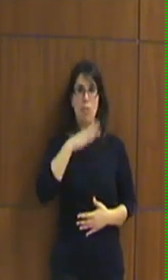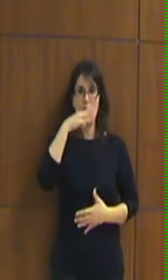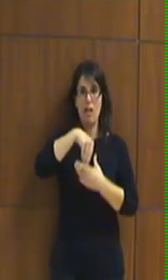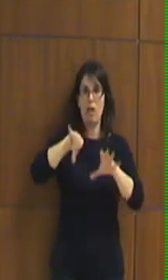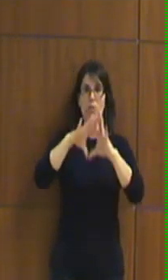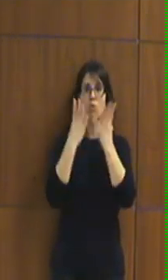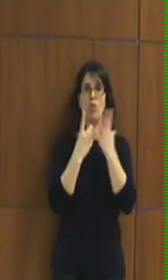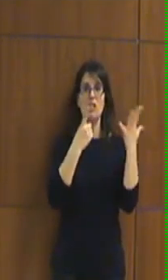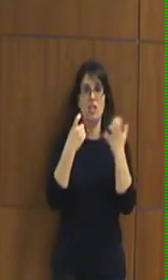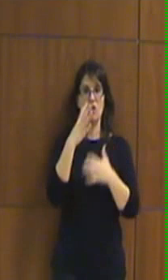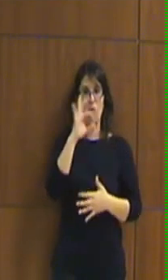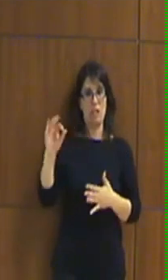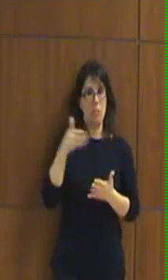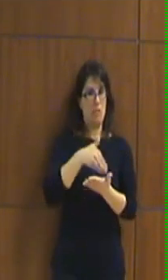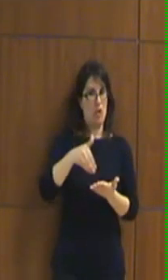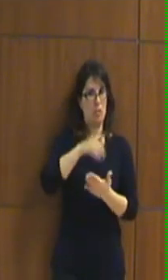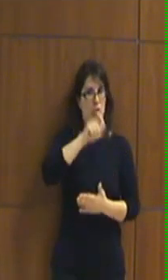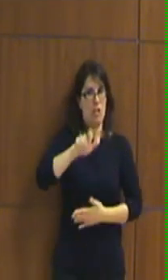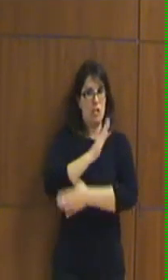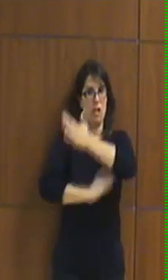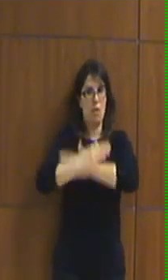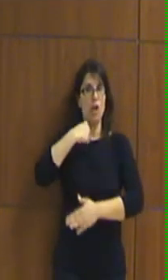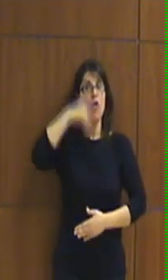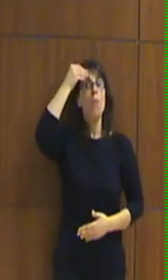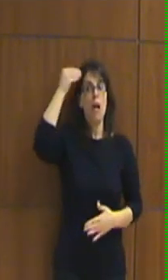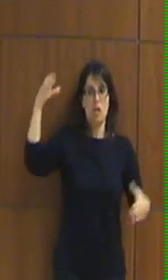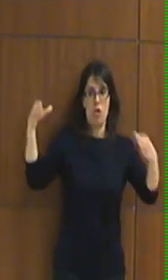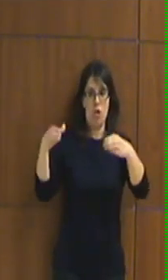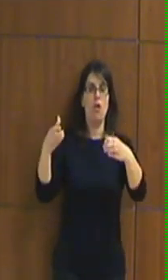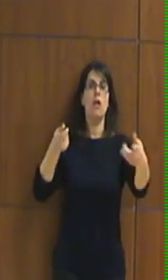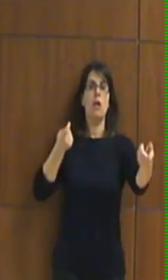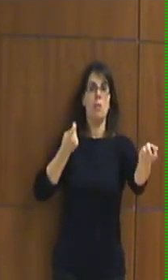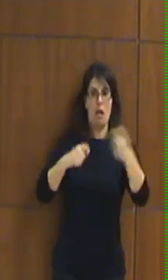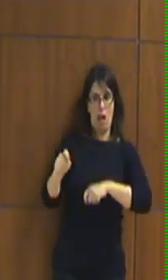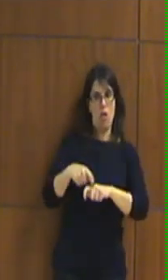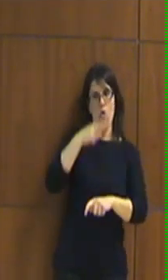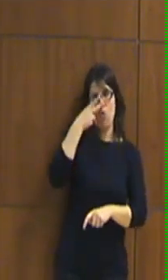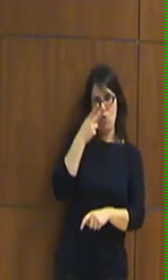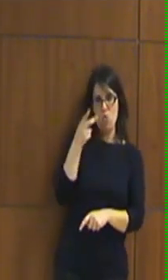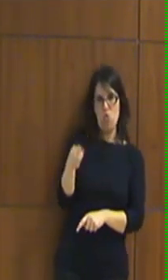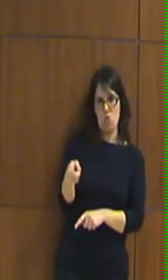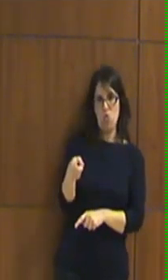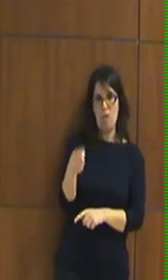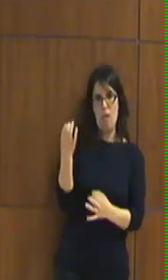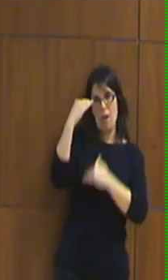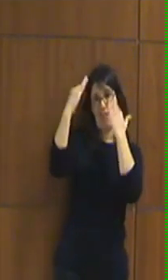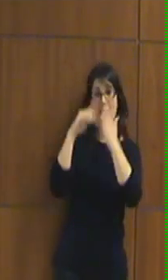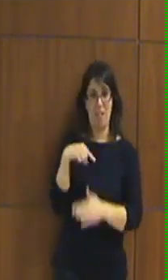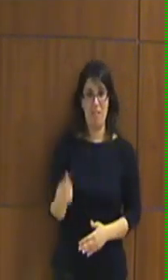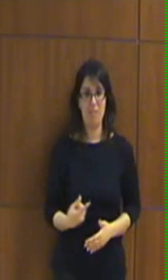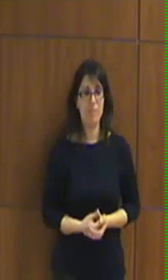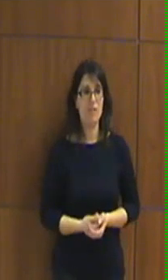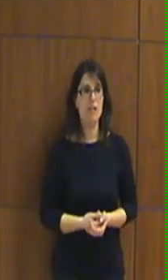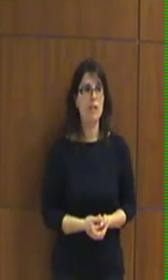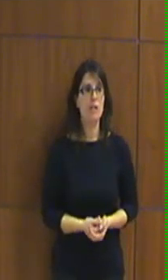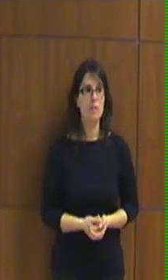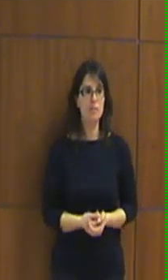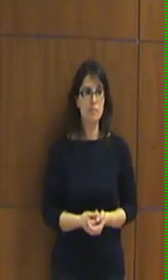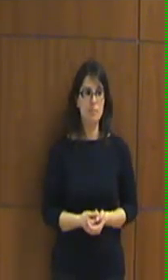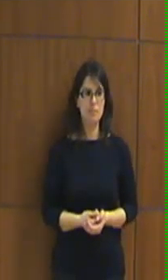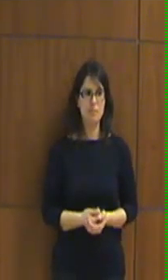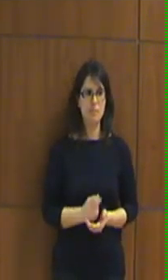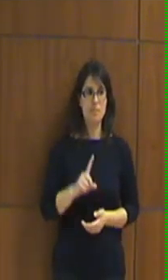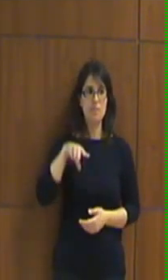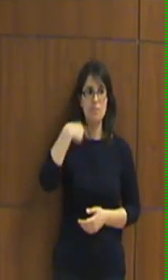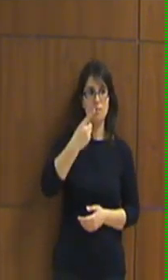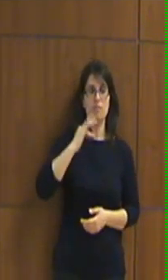de personas con discapacidad, yo creo que es un nicho bastante grande como para tenerlo en cuenta, ¿no? Para no despreciarlo. Eduardo, ¿prefieres comentar? Yo también un poco al hilo de lo que